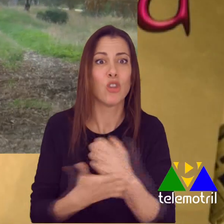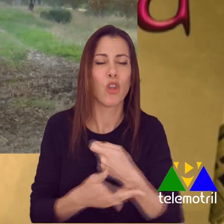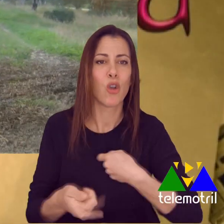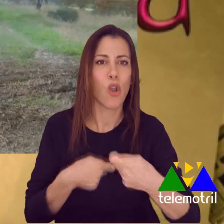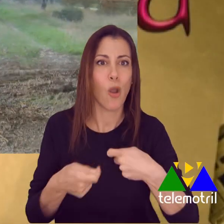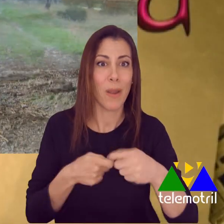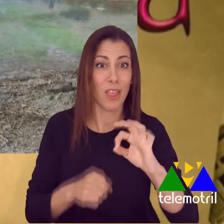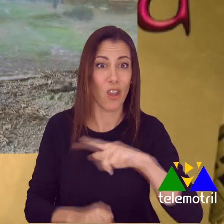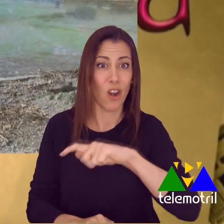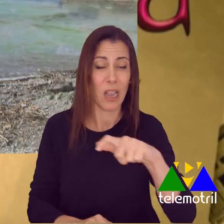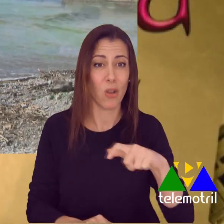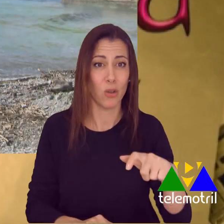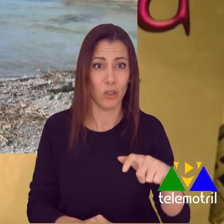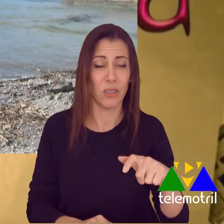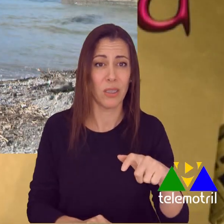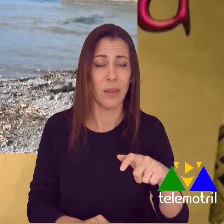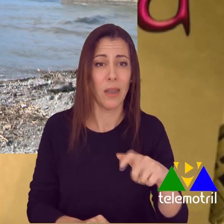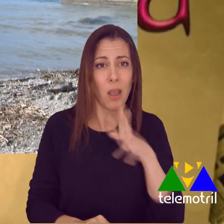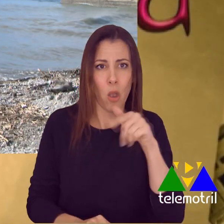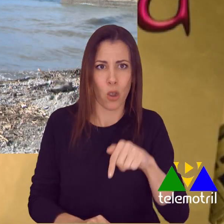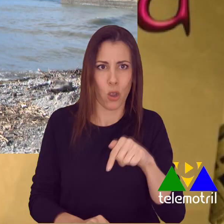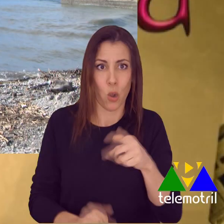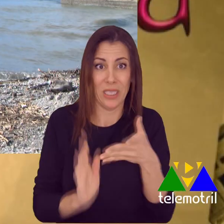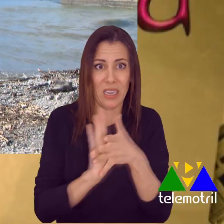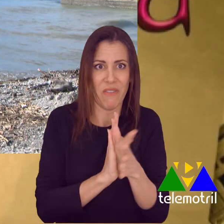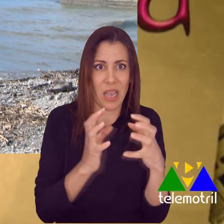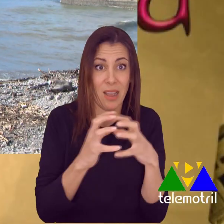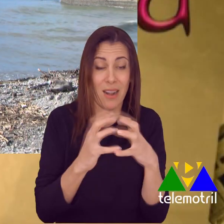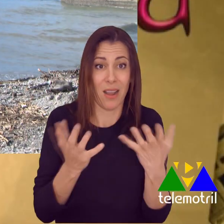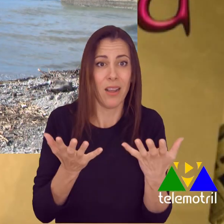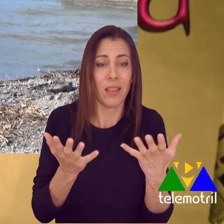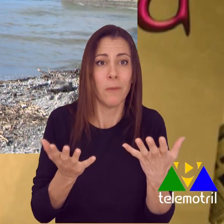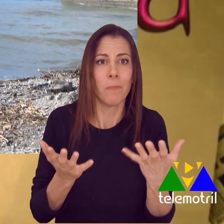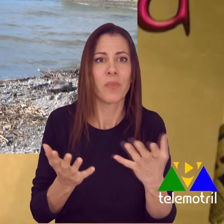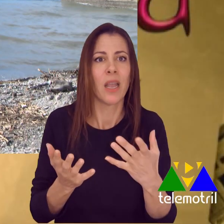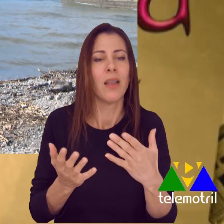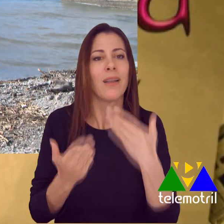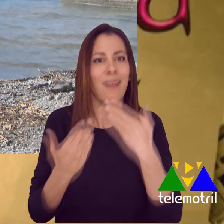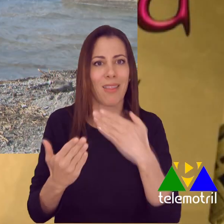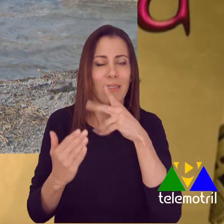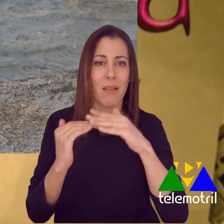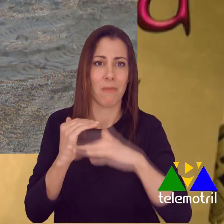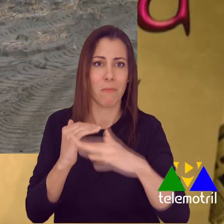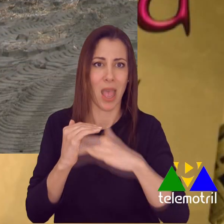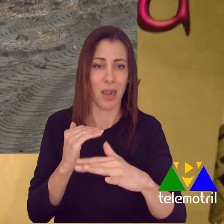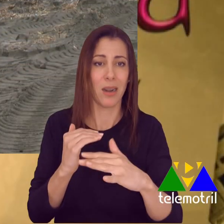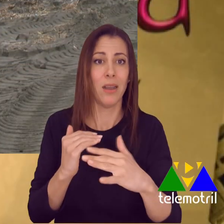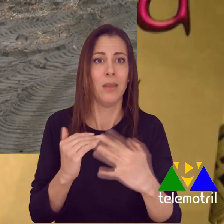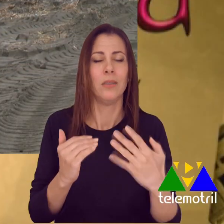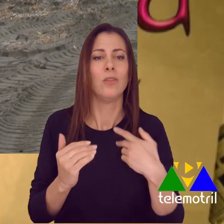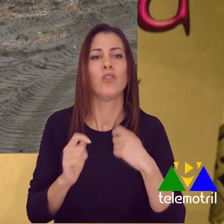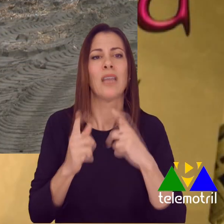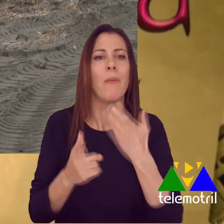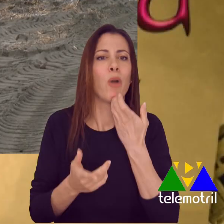comercio de la costa de lo que hoy es Granada se hacía a través del mar. Claro. Cuando damos